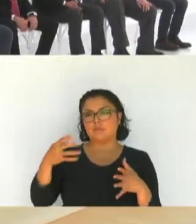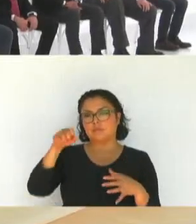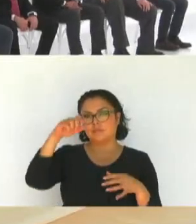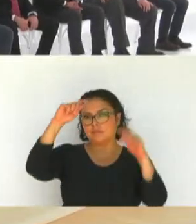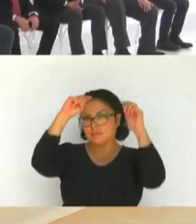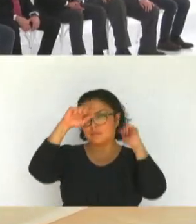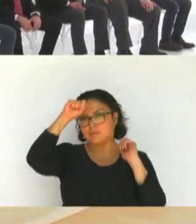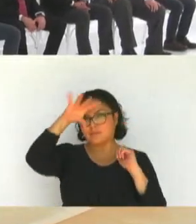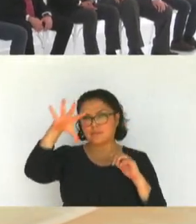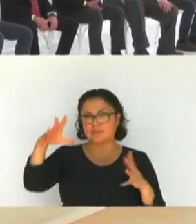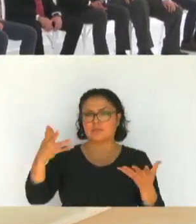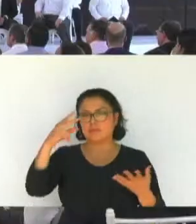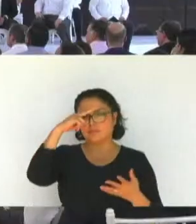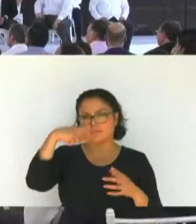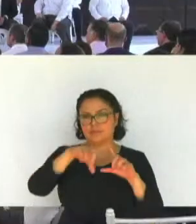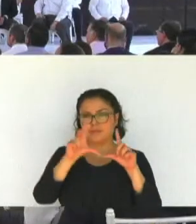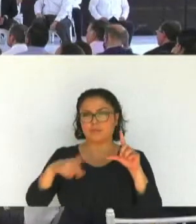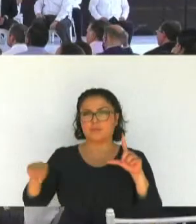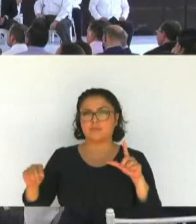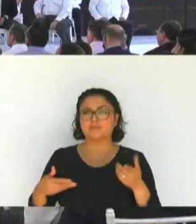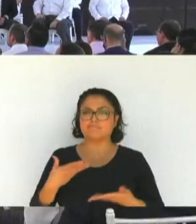nos dirigirá unas palabras.